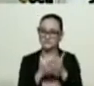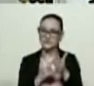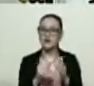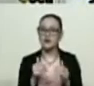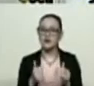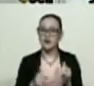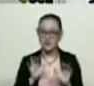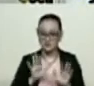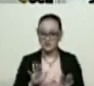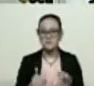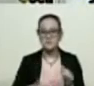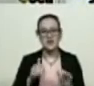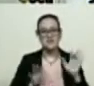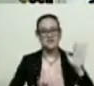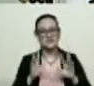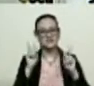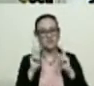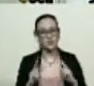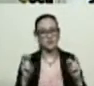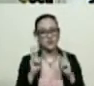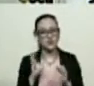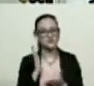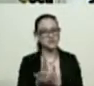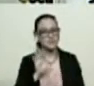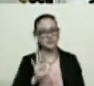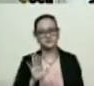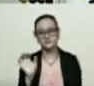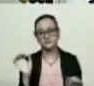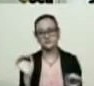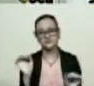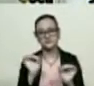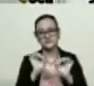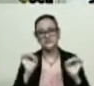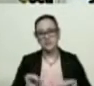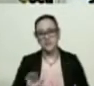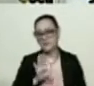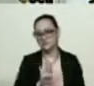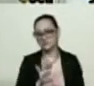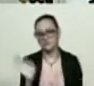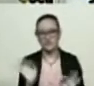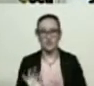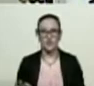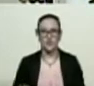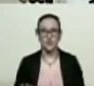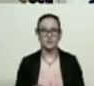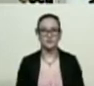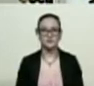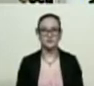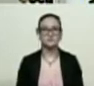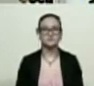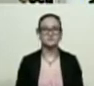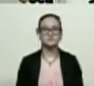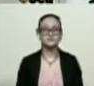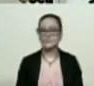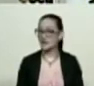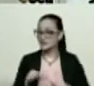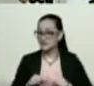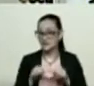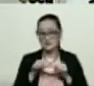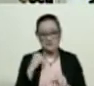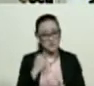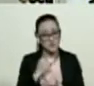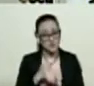más de 15 auditorías que normalmente se realizan al sistema electoral venezolano en este caso estamos trabajando